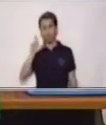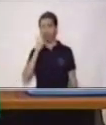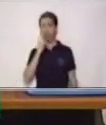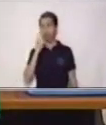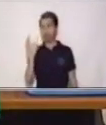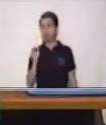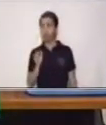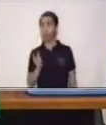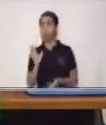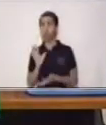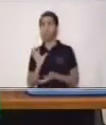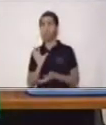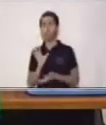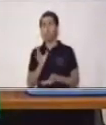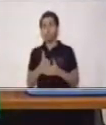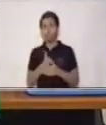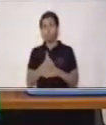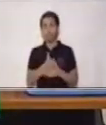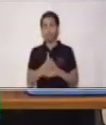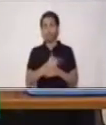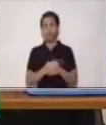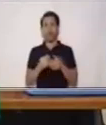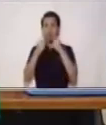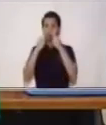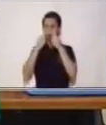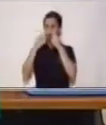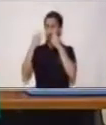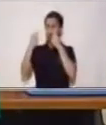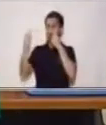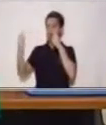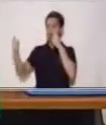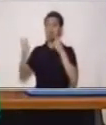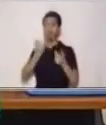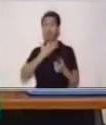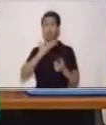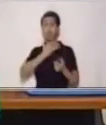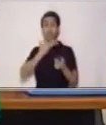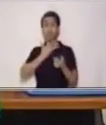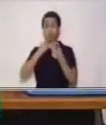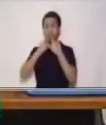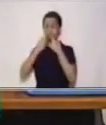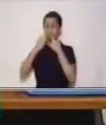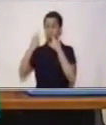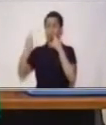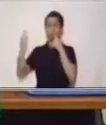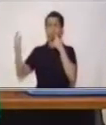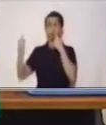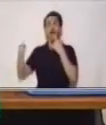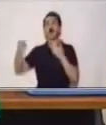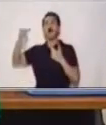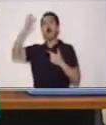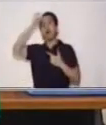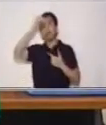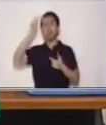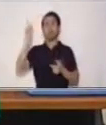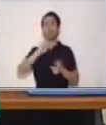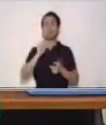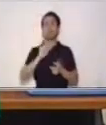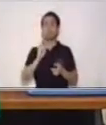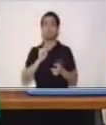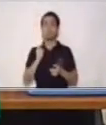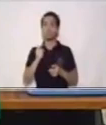crecía mucho la nariz cuando decía mentiras, ¿verdad? Entonces él aprendió que no debe decir mentiras para que su nariz no crezca.